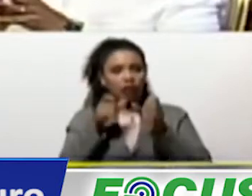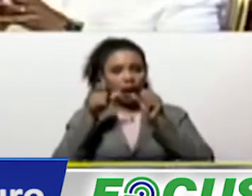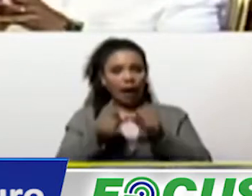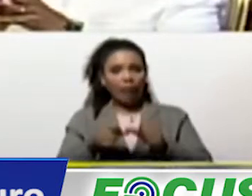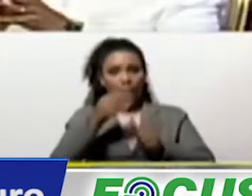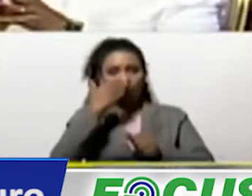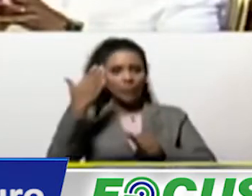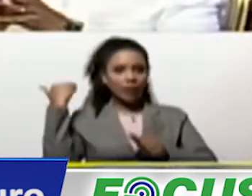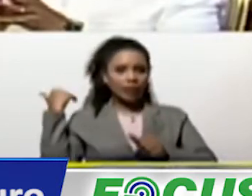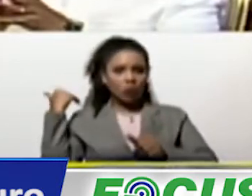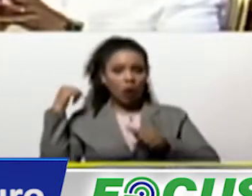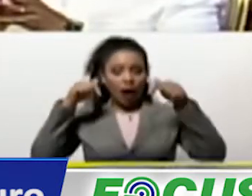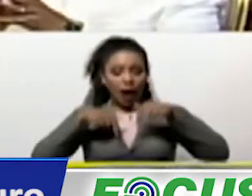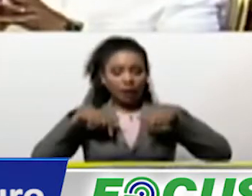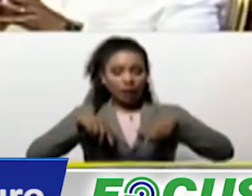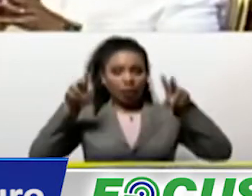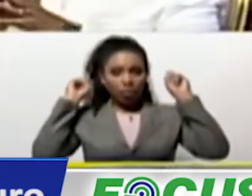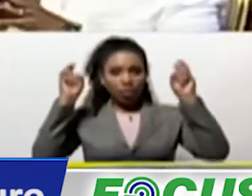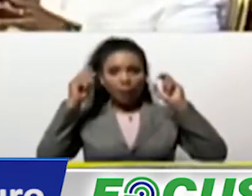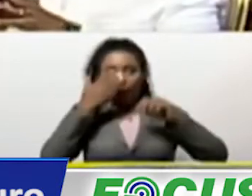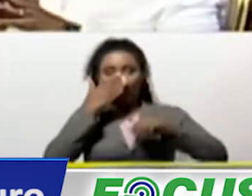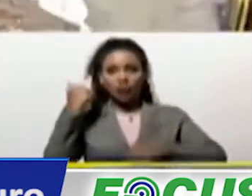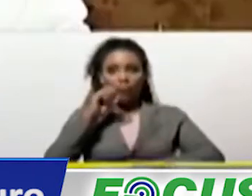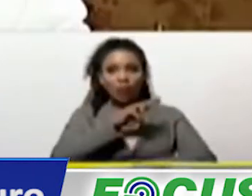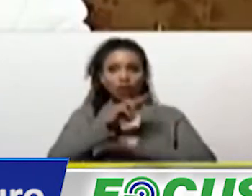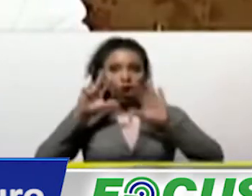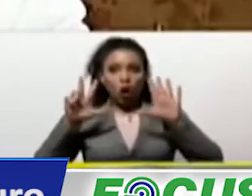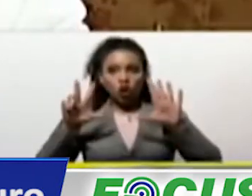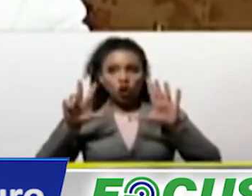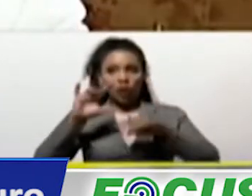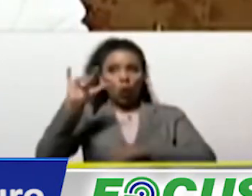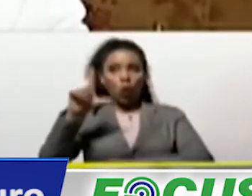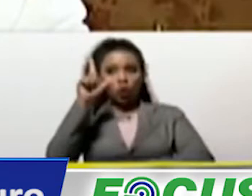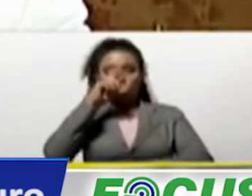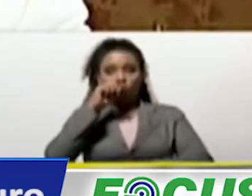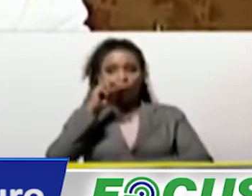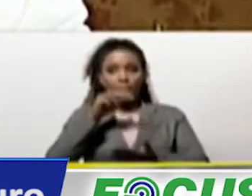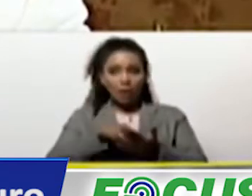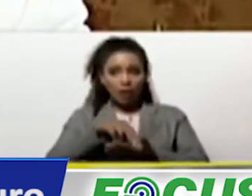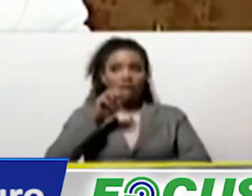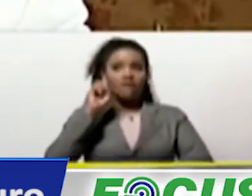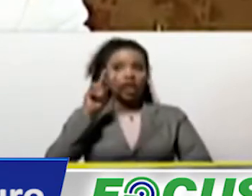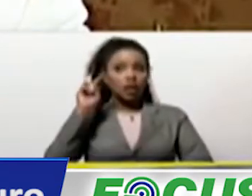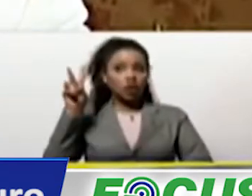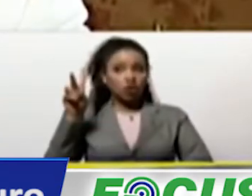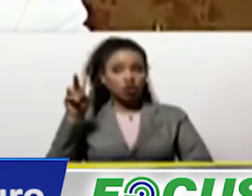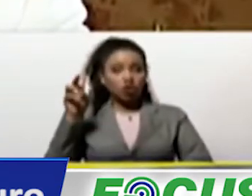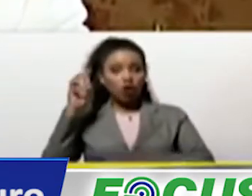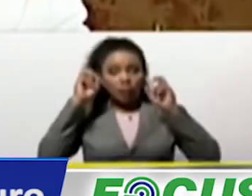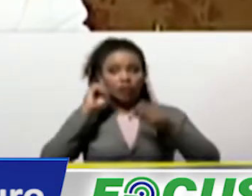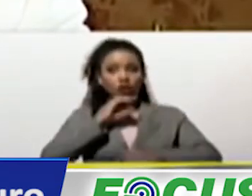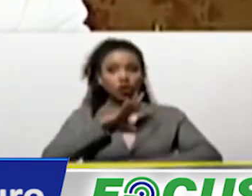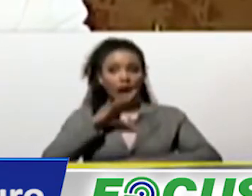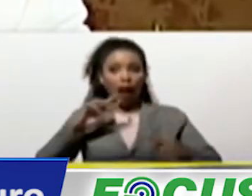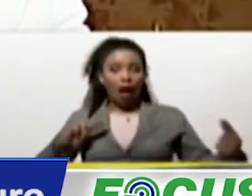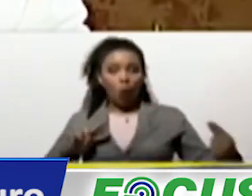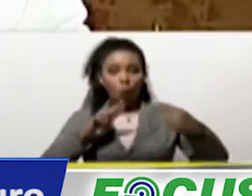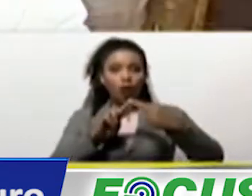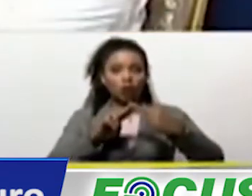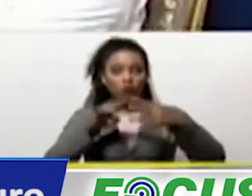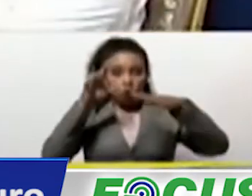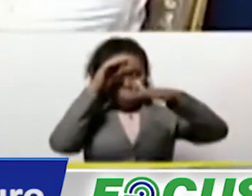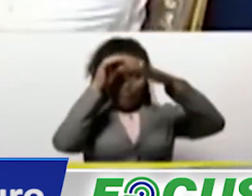en el pasado. En este contexto, el pasado 28 de julio de 2022 se registró un acontecimiento histórico con el encuentro